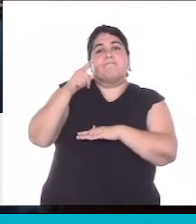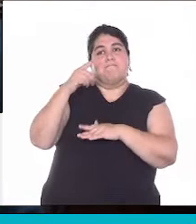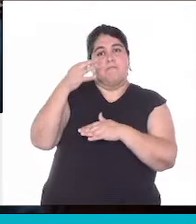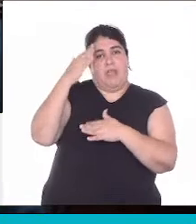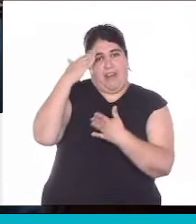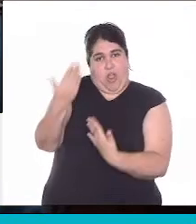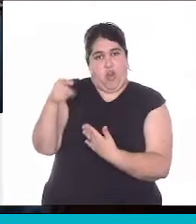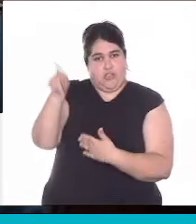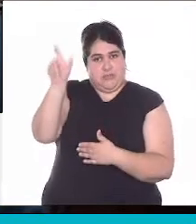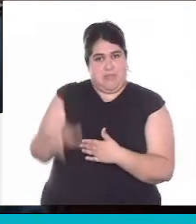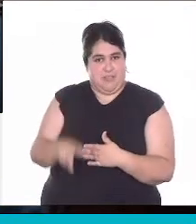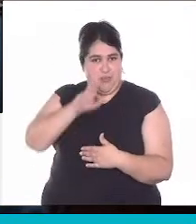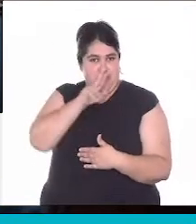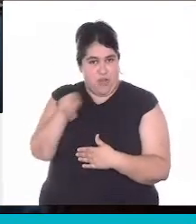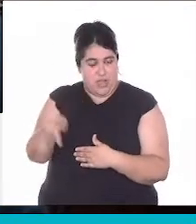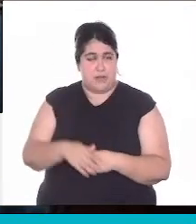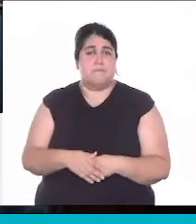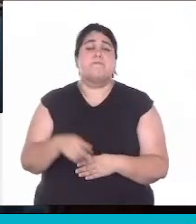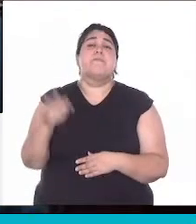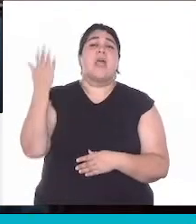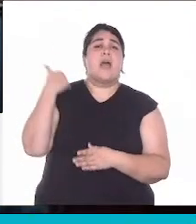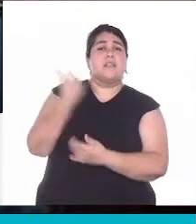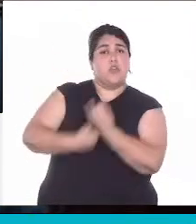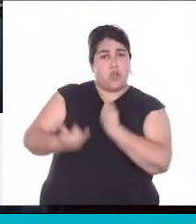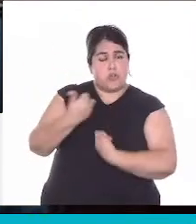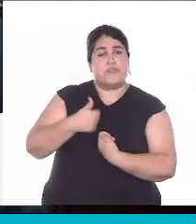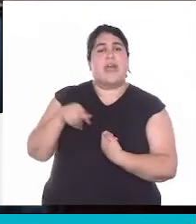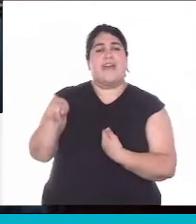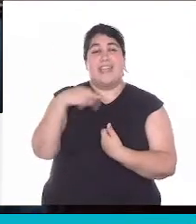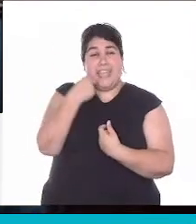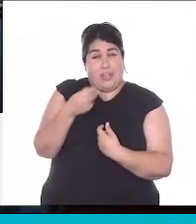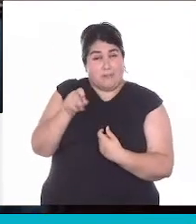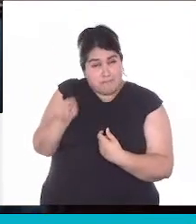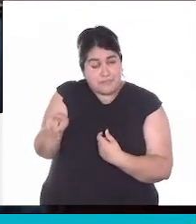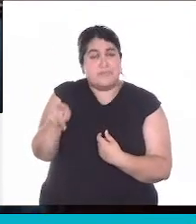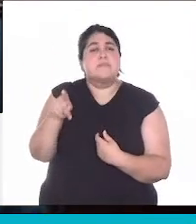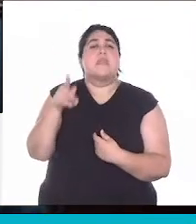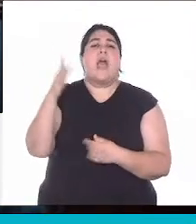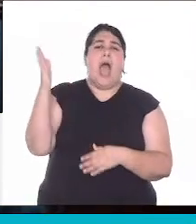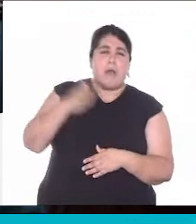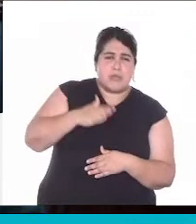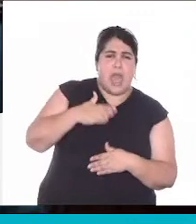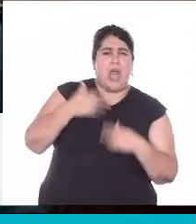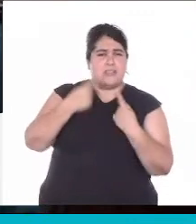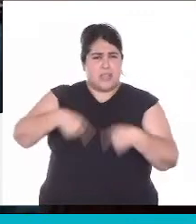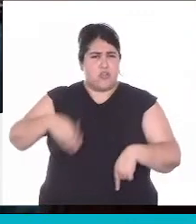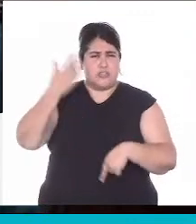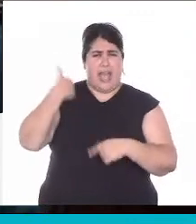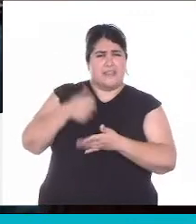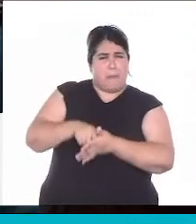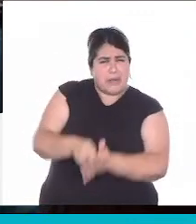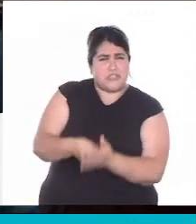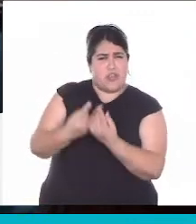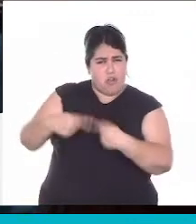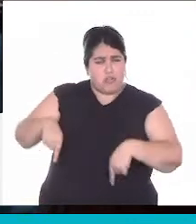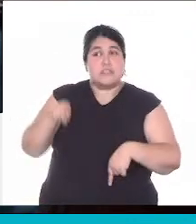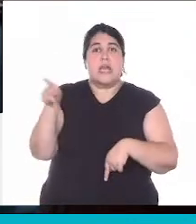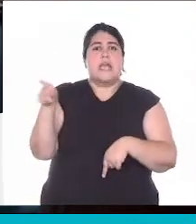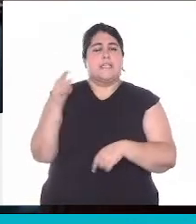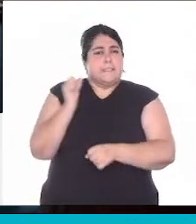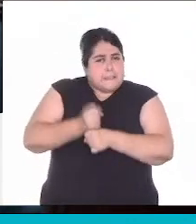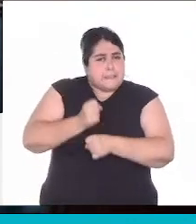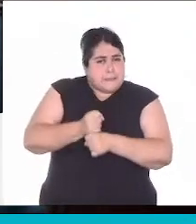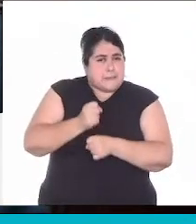este momento, ¿no? Nos contaban las hijas, las amenazas que sufrió, las presiones, todo lo que se comprometió para trabajar para